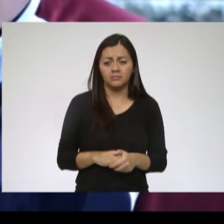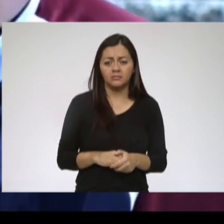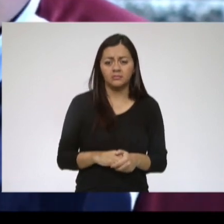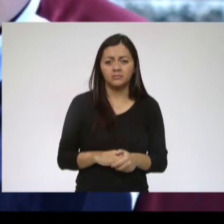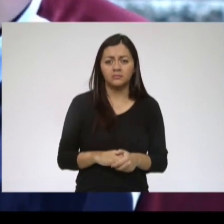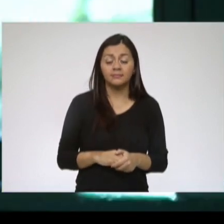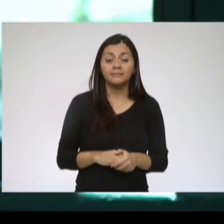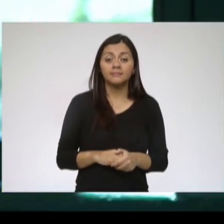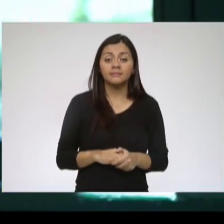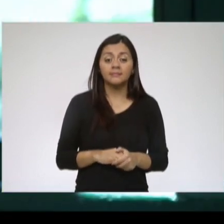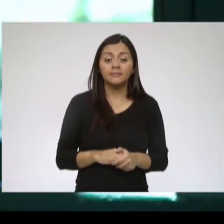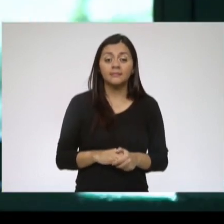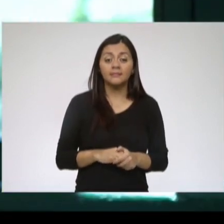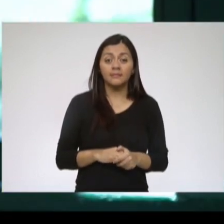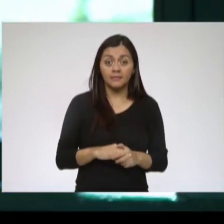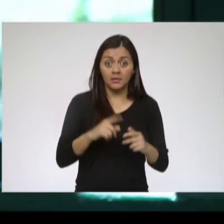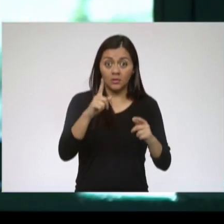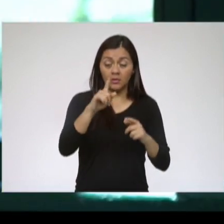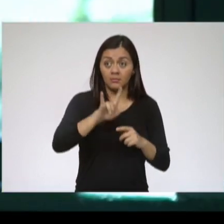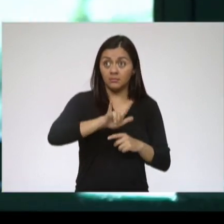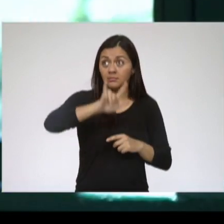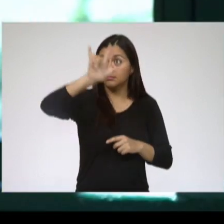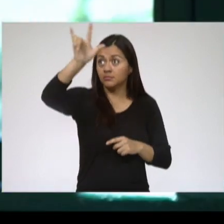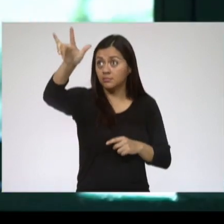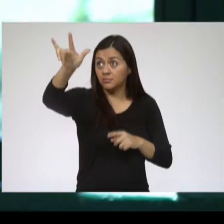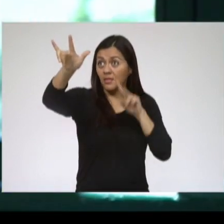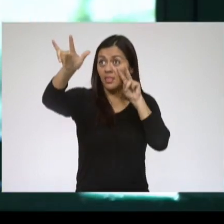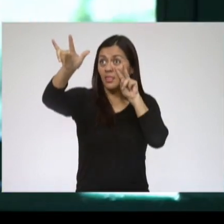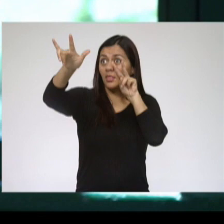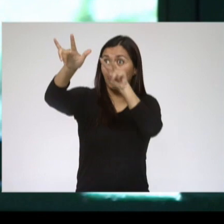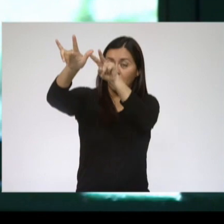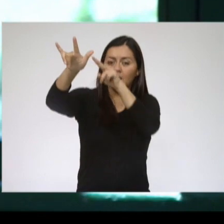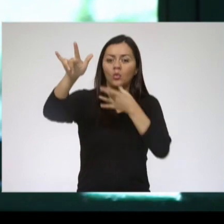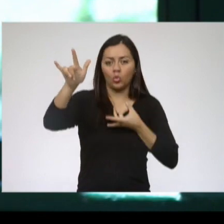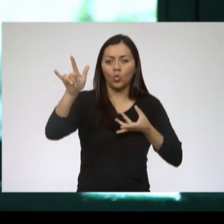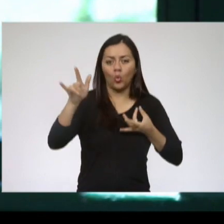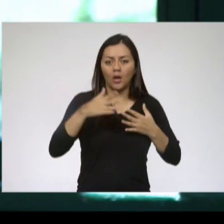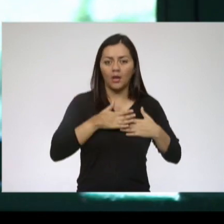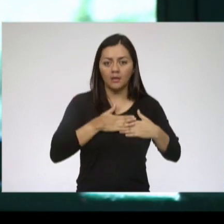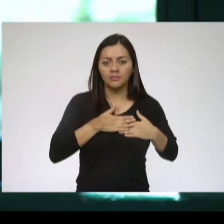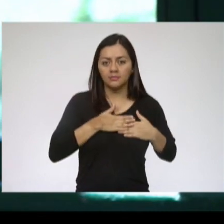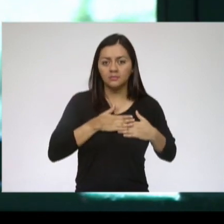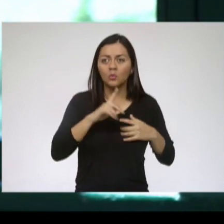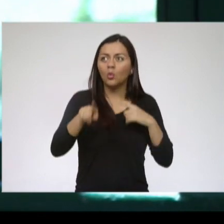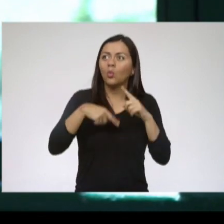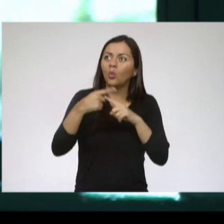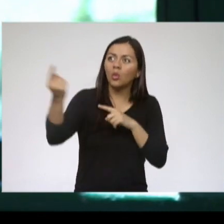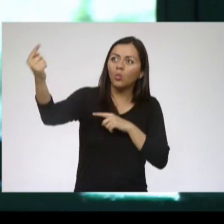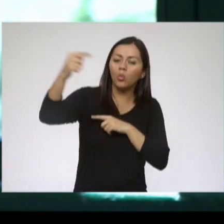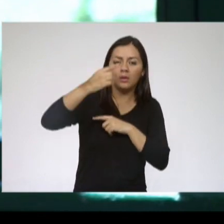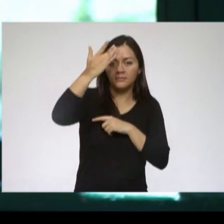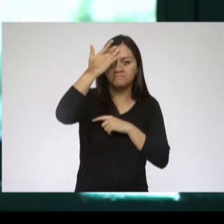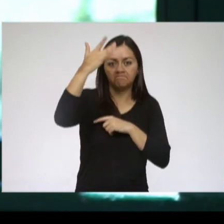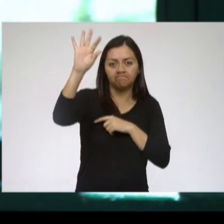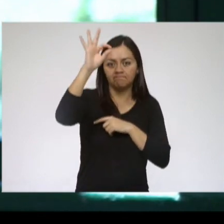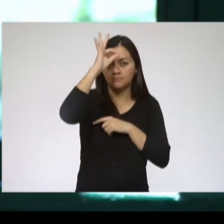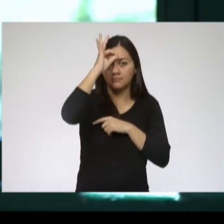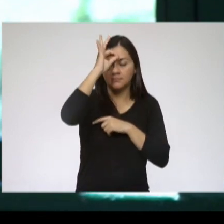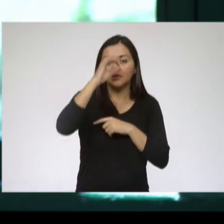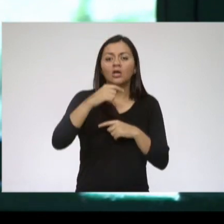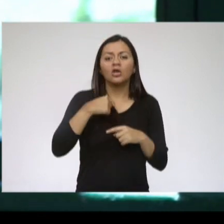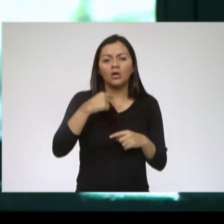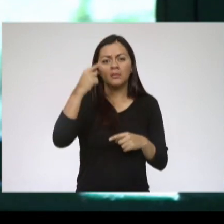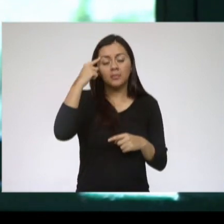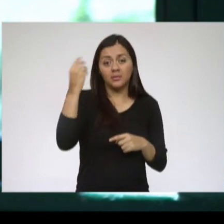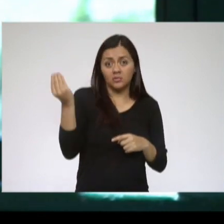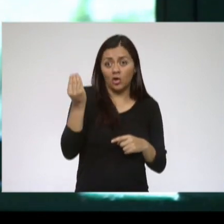Cuando alguien migra es un dolor, que es una pérdida, y no sabe cuándo lo va a volver a ver. Entonces yo creo que el joven